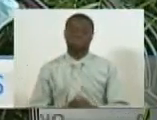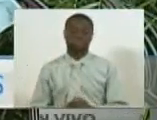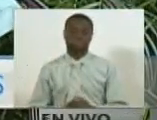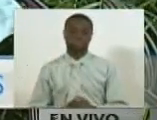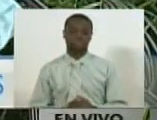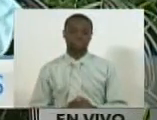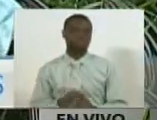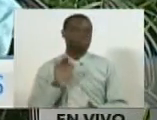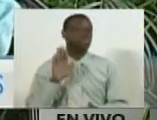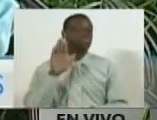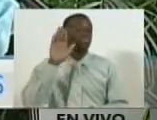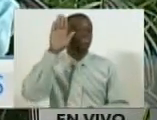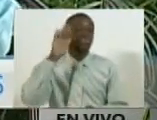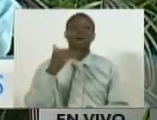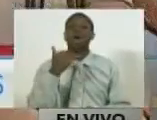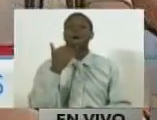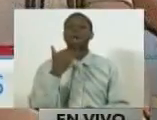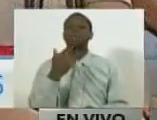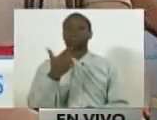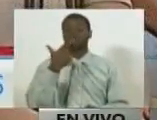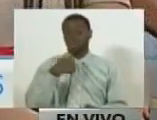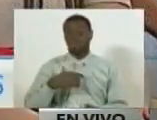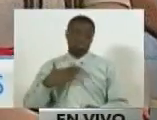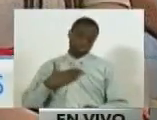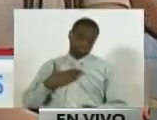si algún día, se lo dice este muchacho que está aquí,